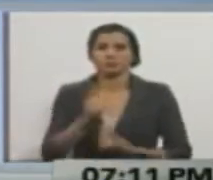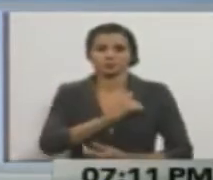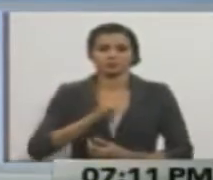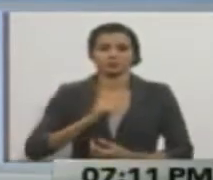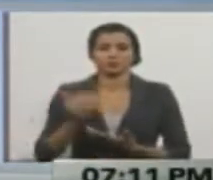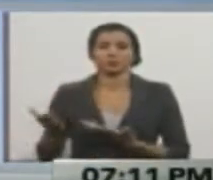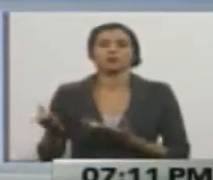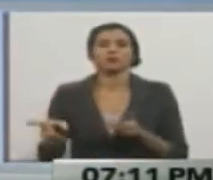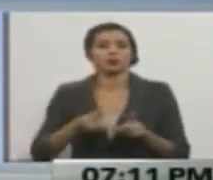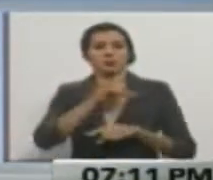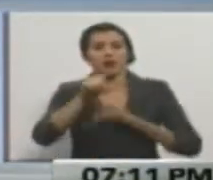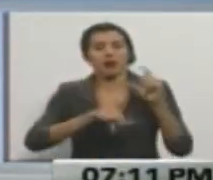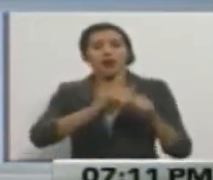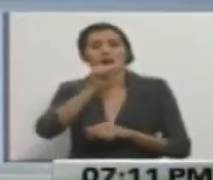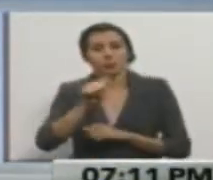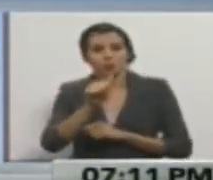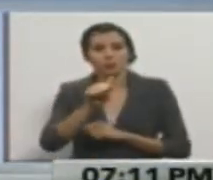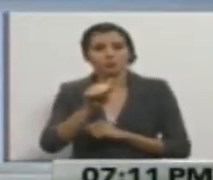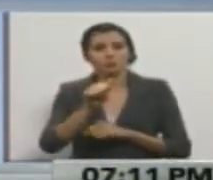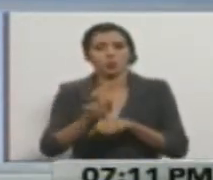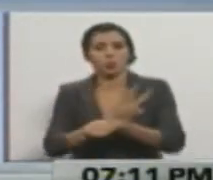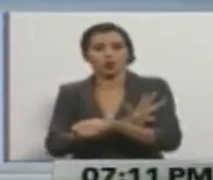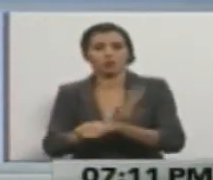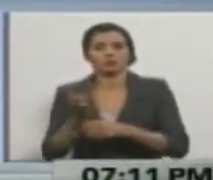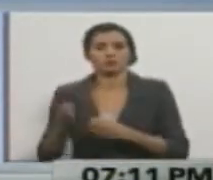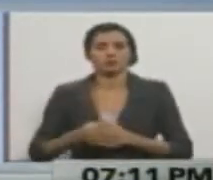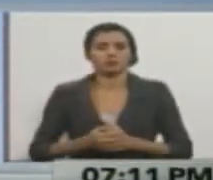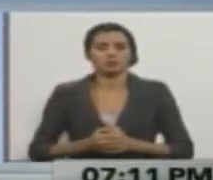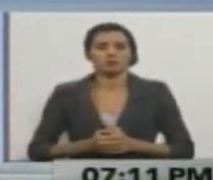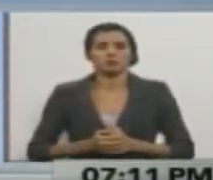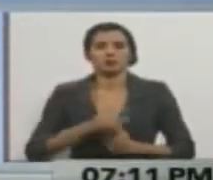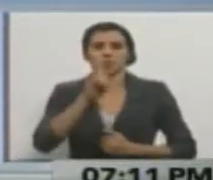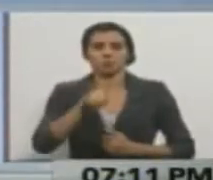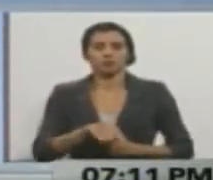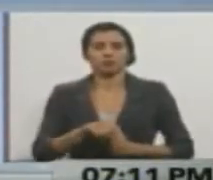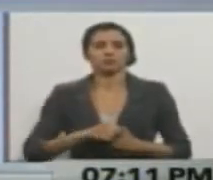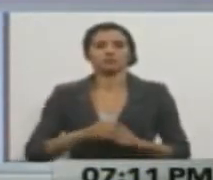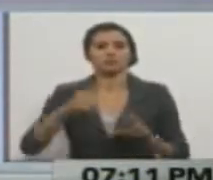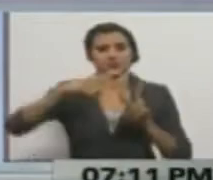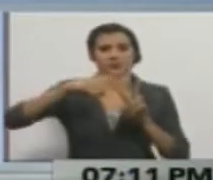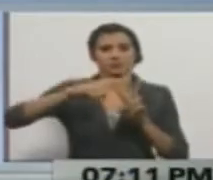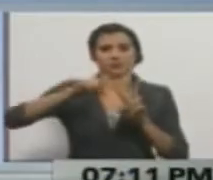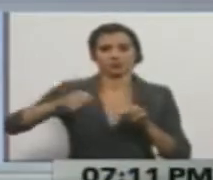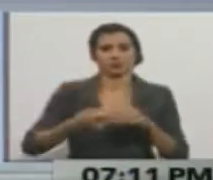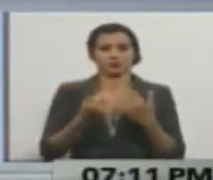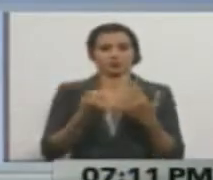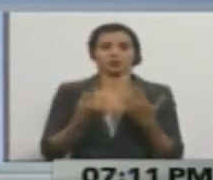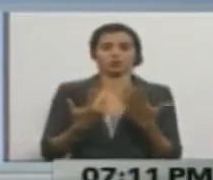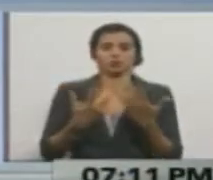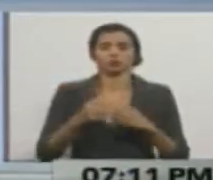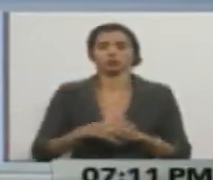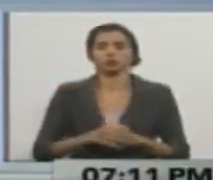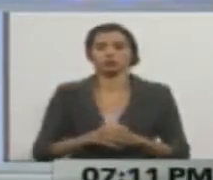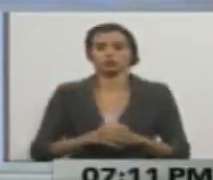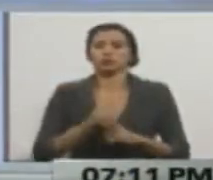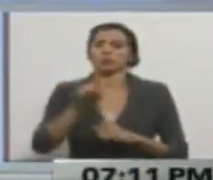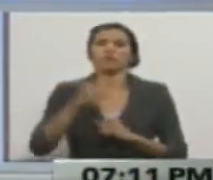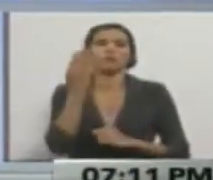@MAPerezPirela, @LaPiso, Iguana TV y @VTV Canal 8. Estamos también en Facebook con